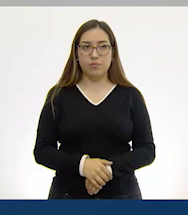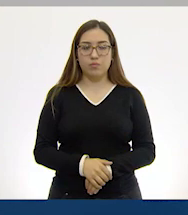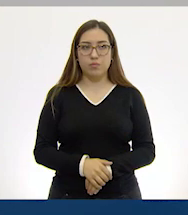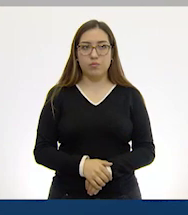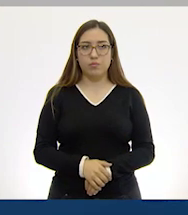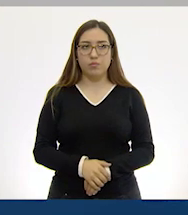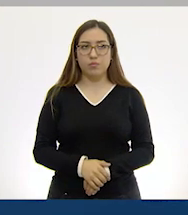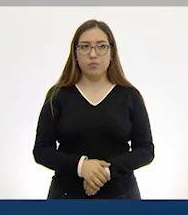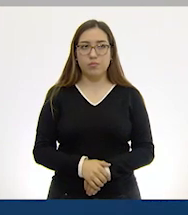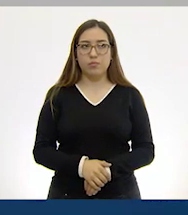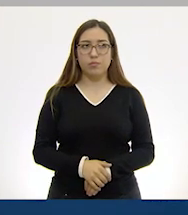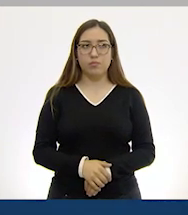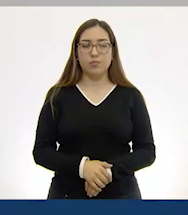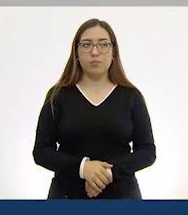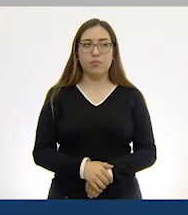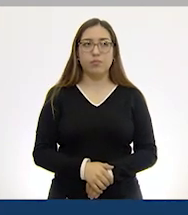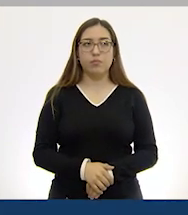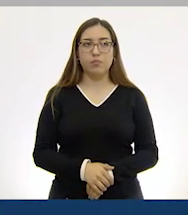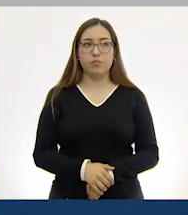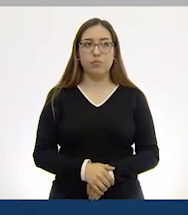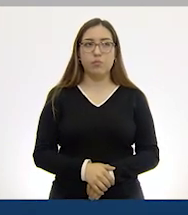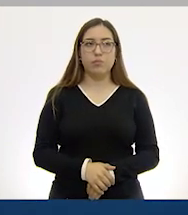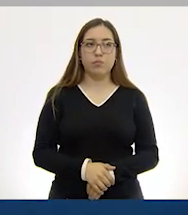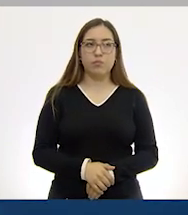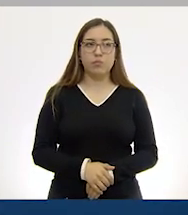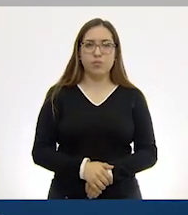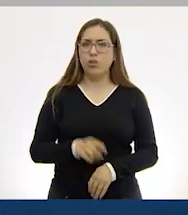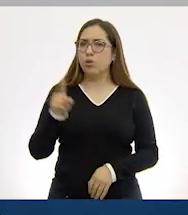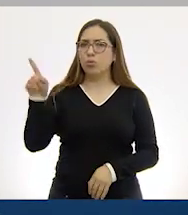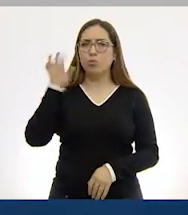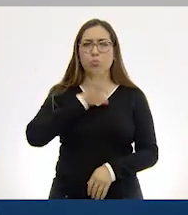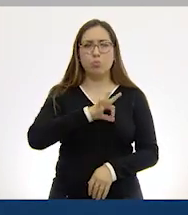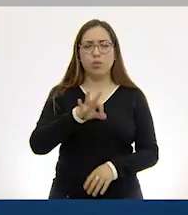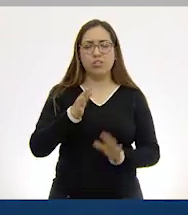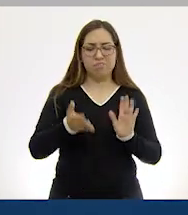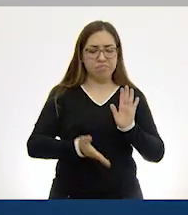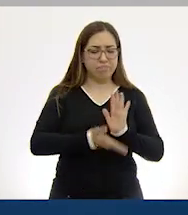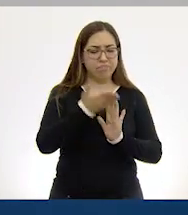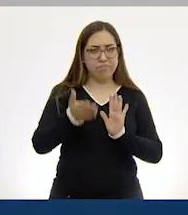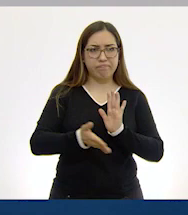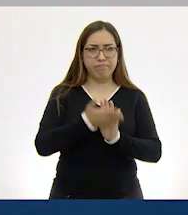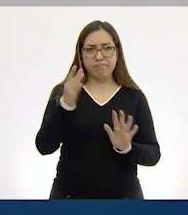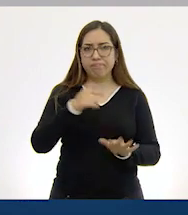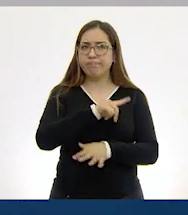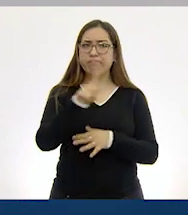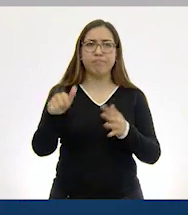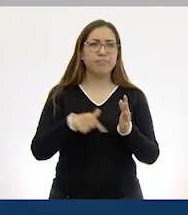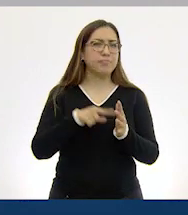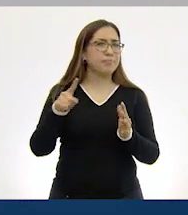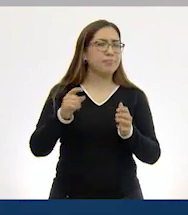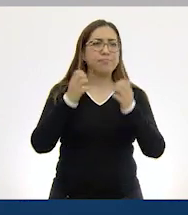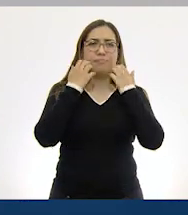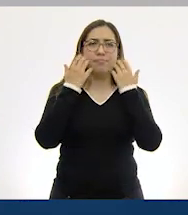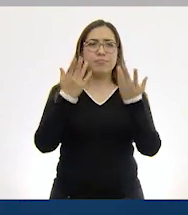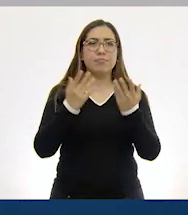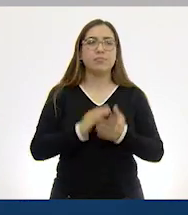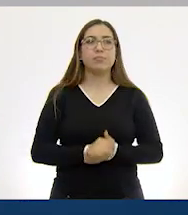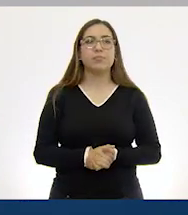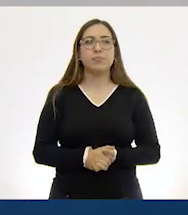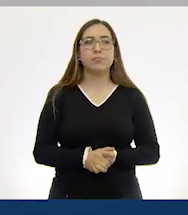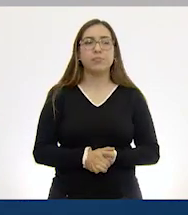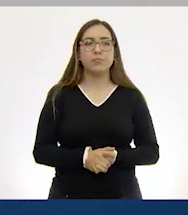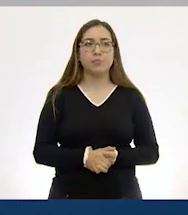Y tú vas a poder construir lo que tú quieras. Tienes un terreno aquí abajo. Esta es la corriente del